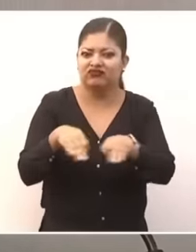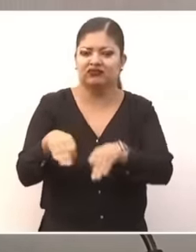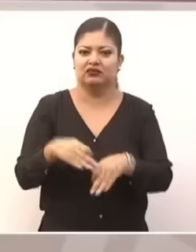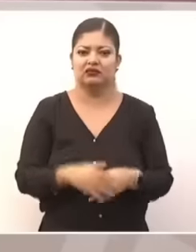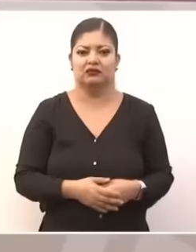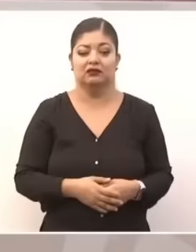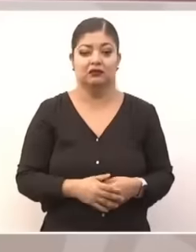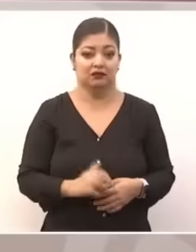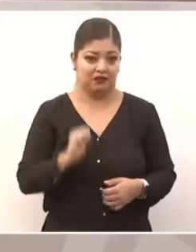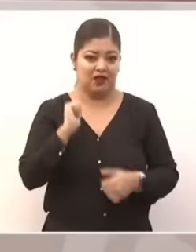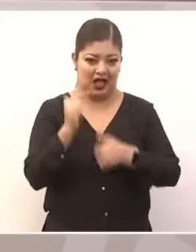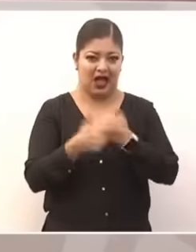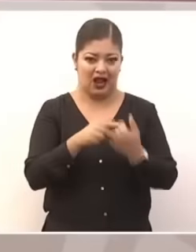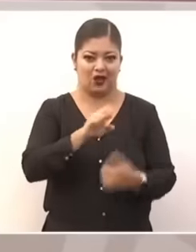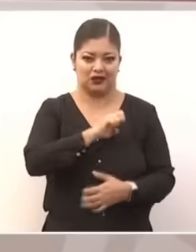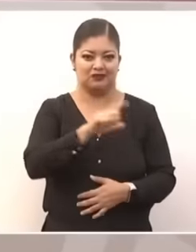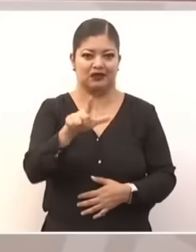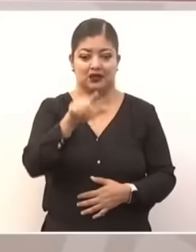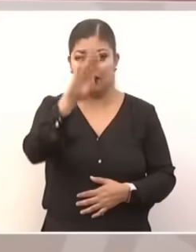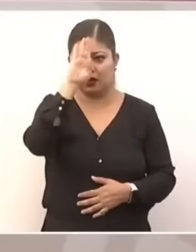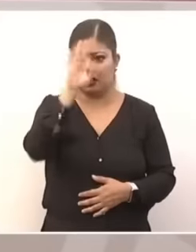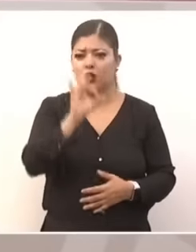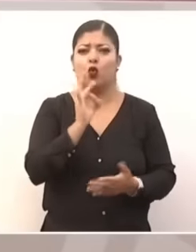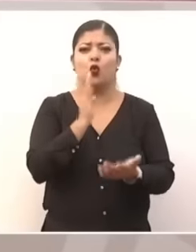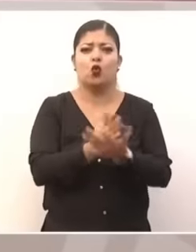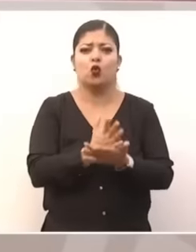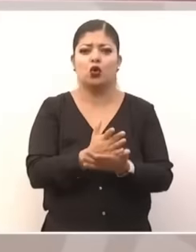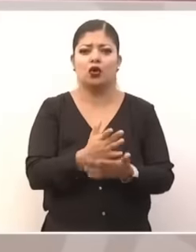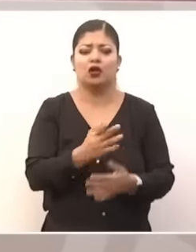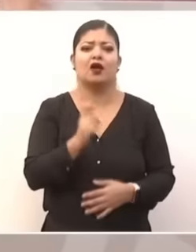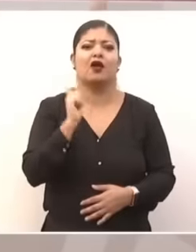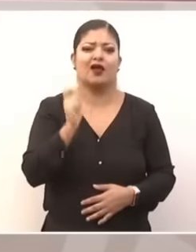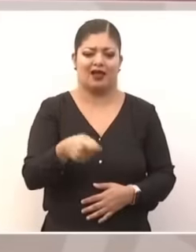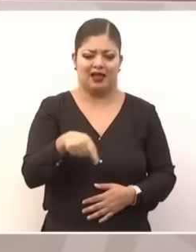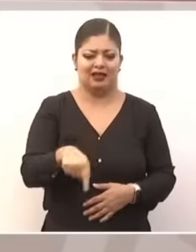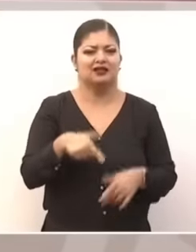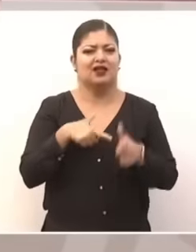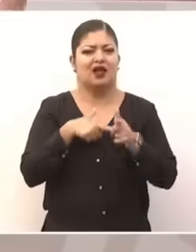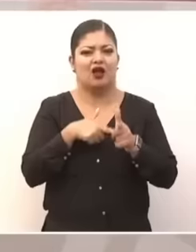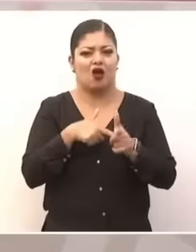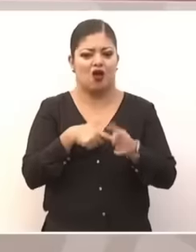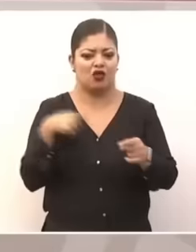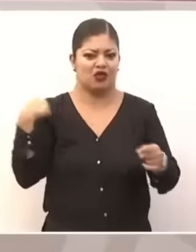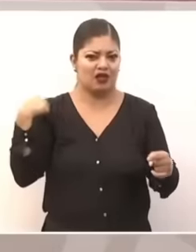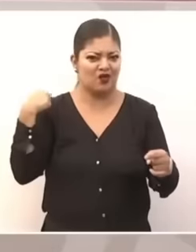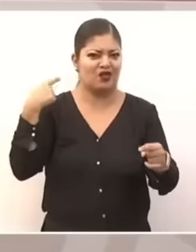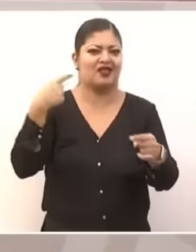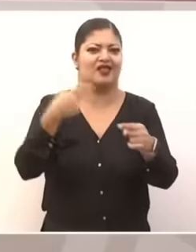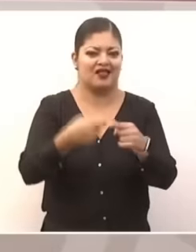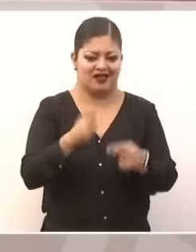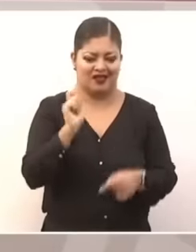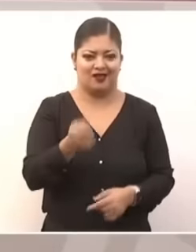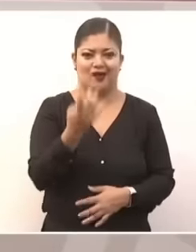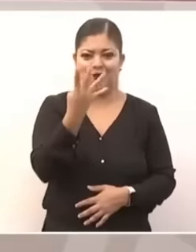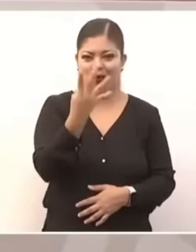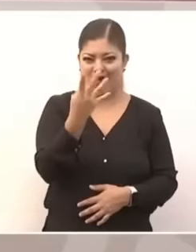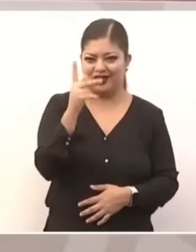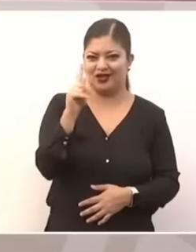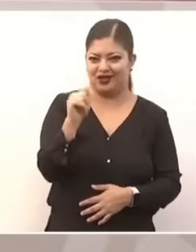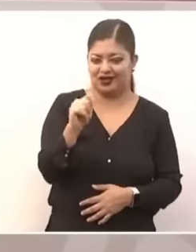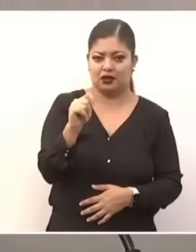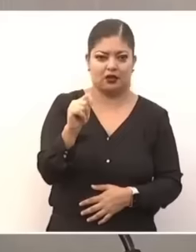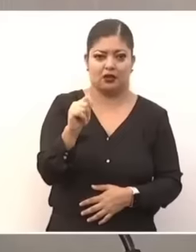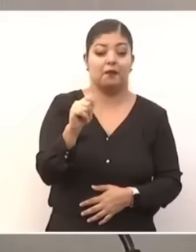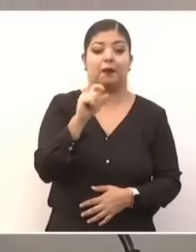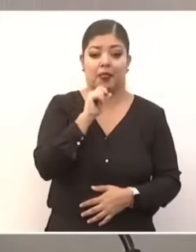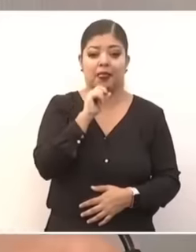algo especial no solamente es esta continuidad en la Cuarta Transformación,